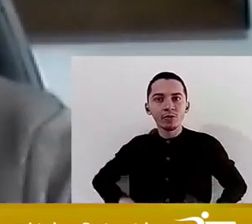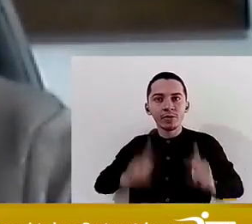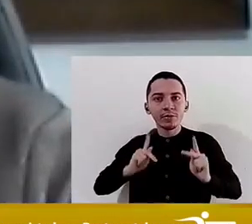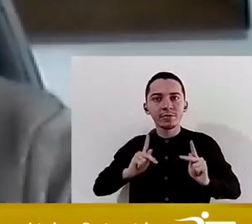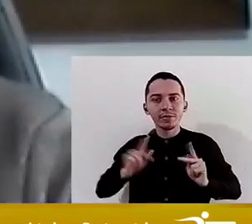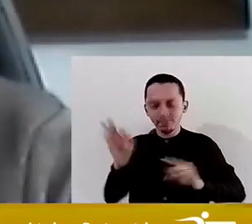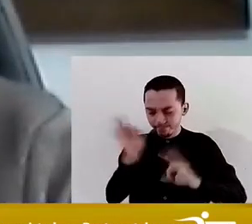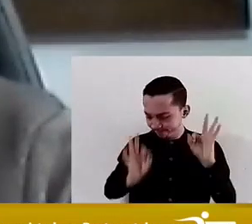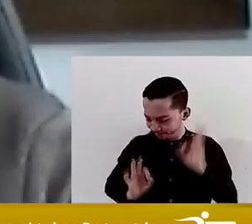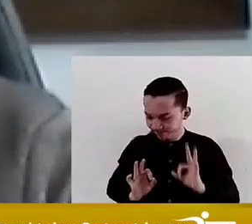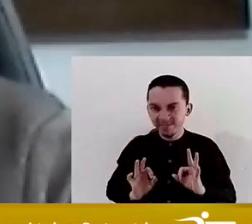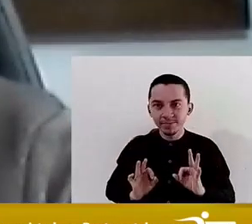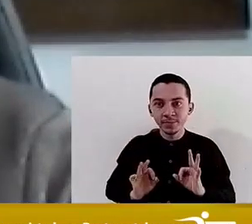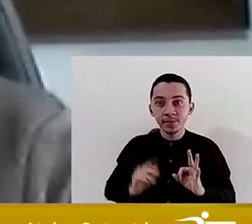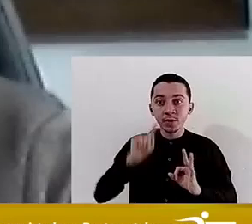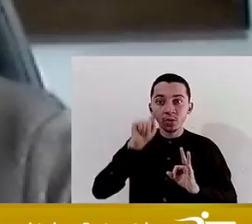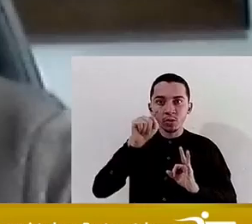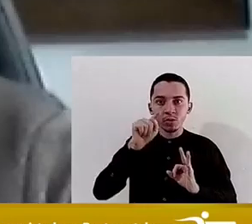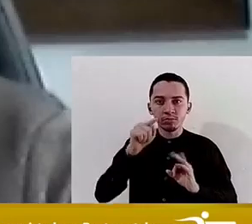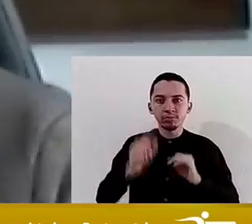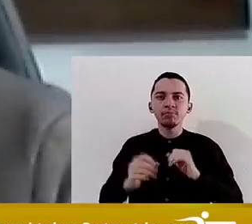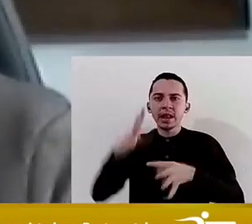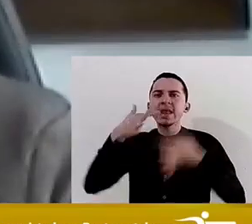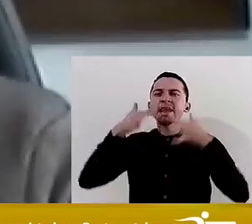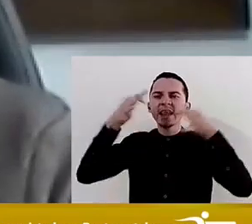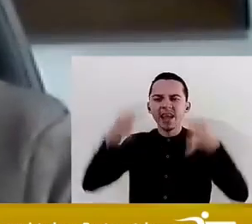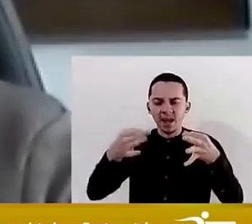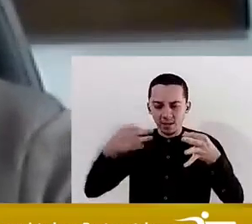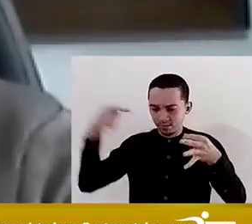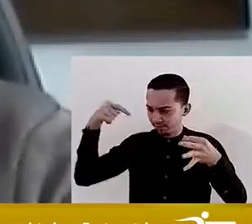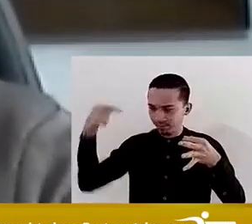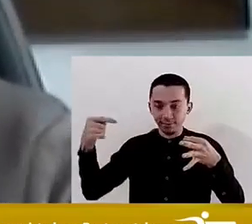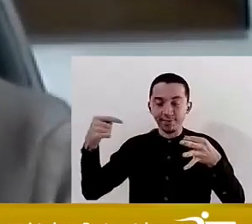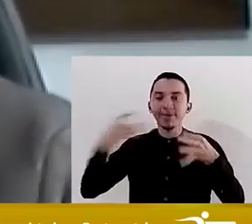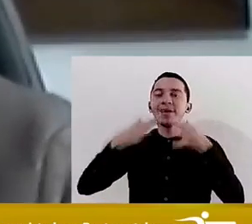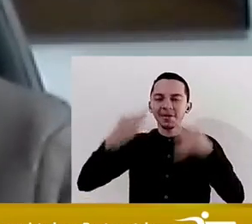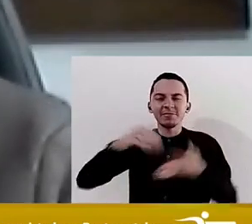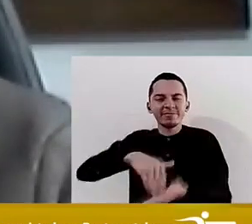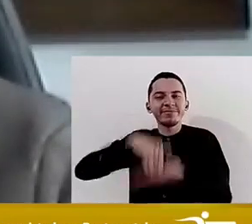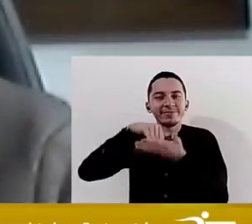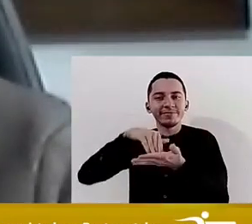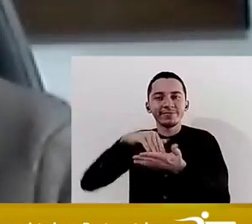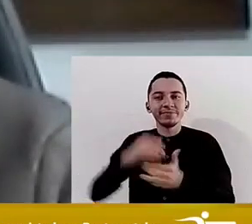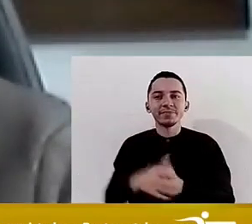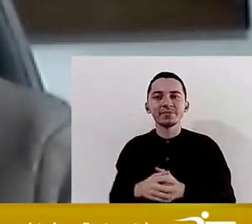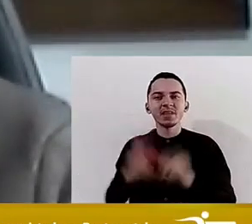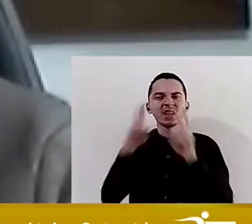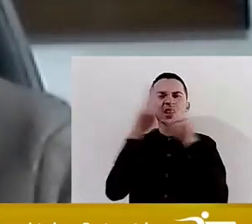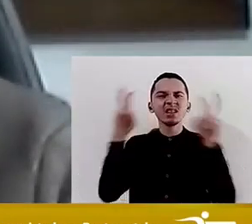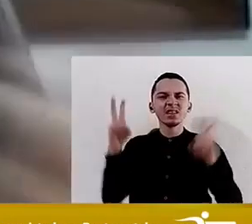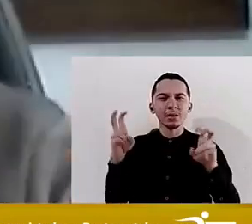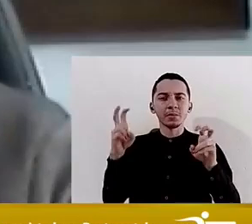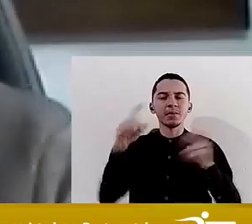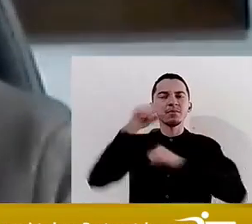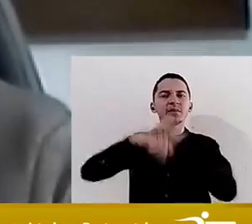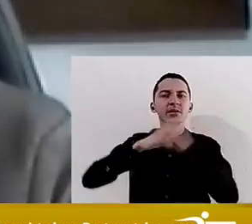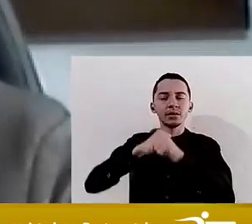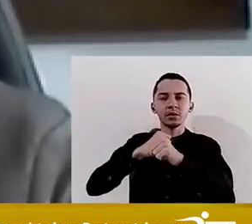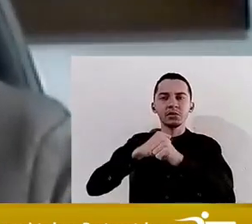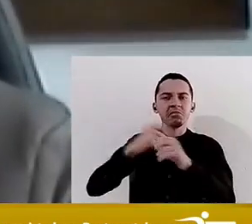Hemos estado hablando en estos días y uno de los temas de este año son la fe como